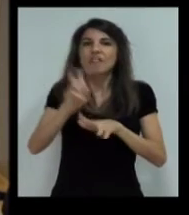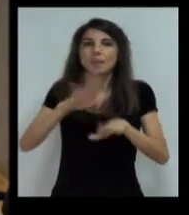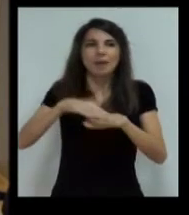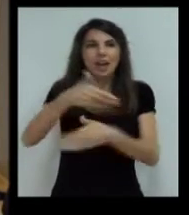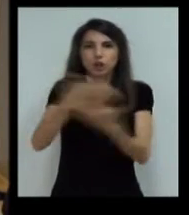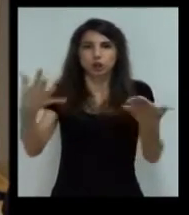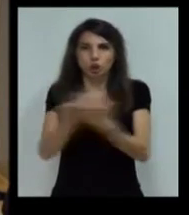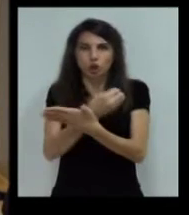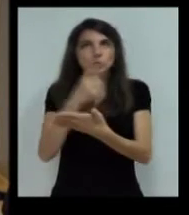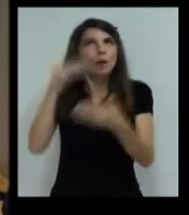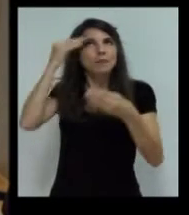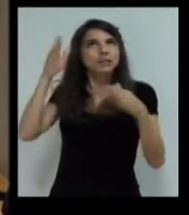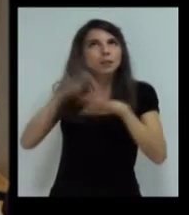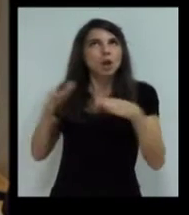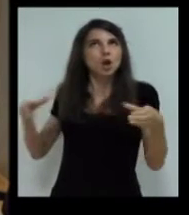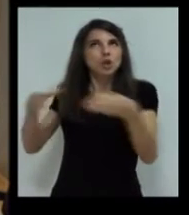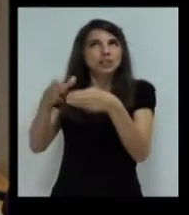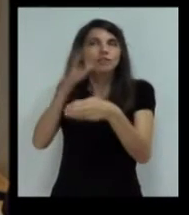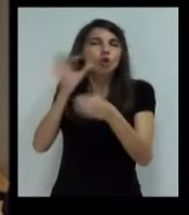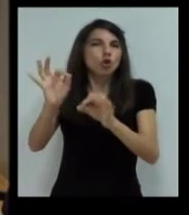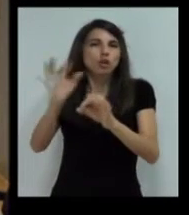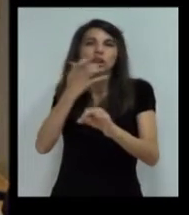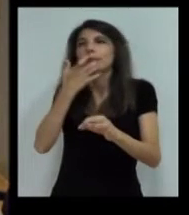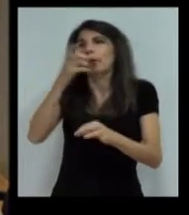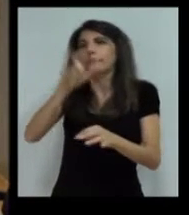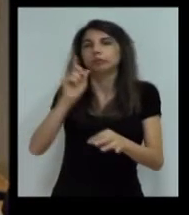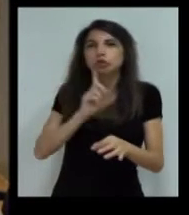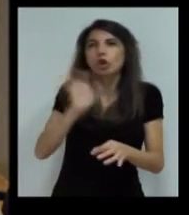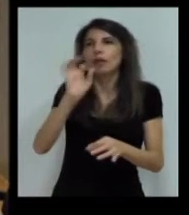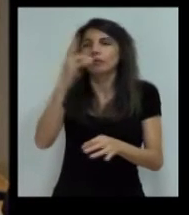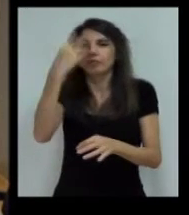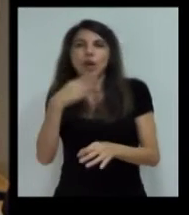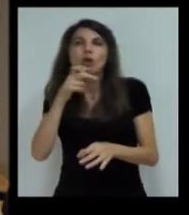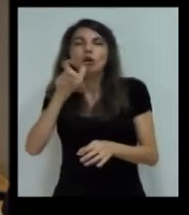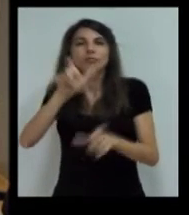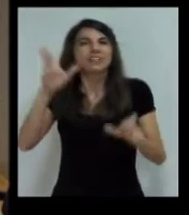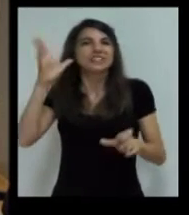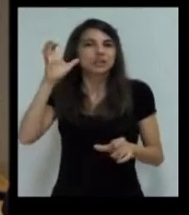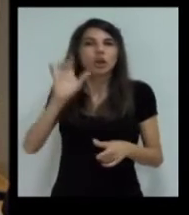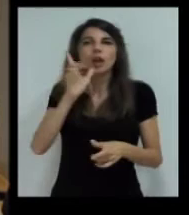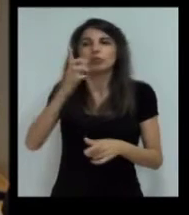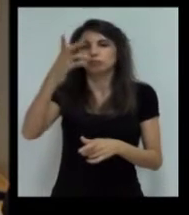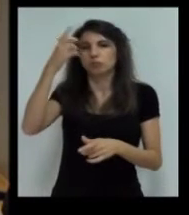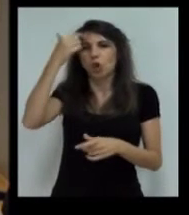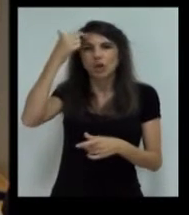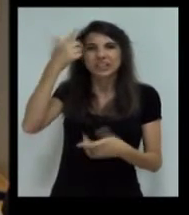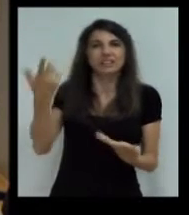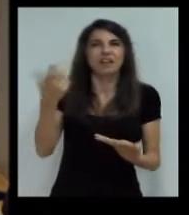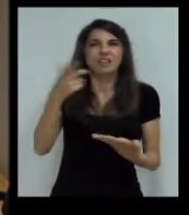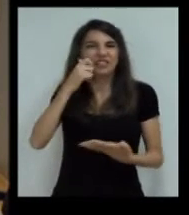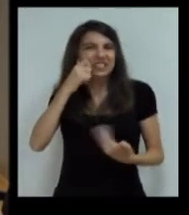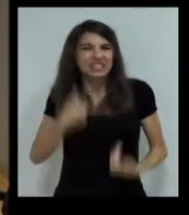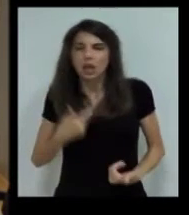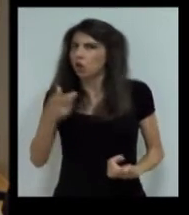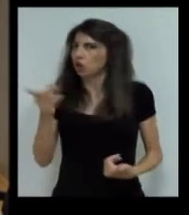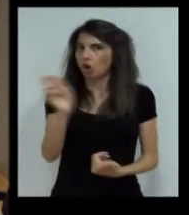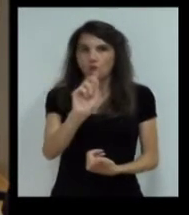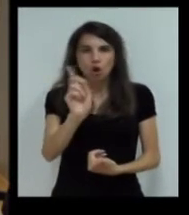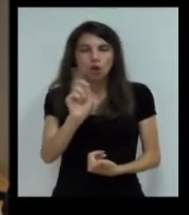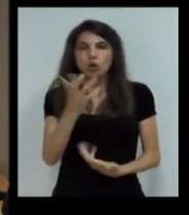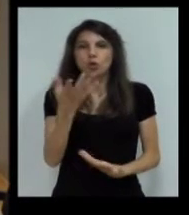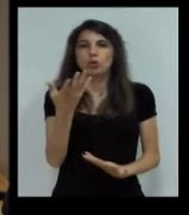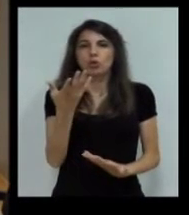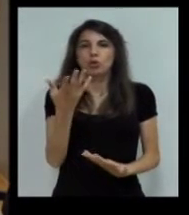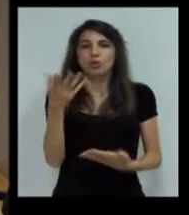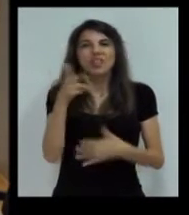colectivo concreto, personas sordas, personas ciegas, discapacidad sensorial, cognitiva, física. No. O sea, son derechos reconocidos